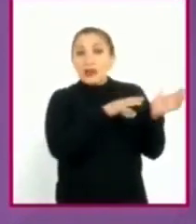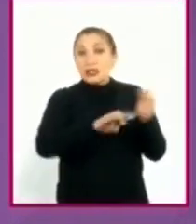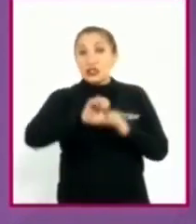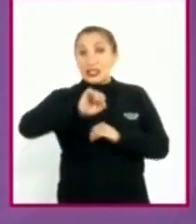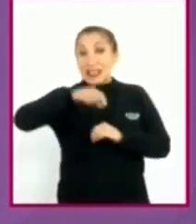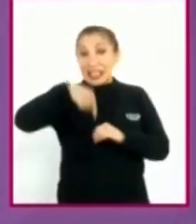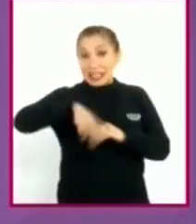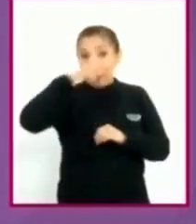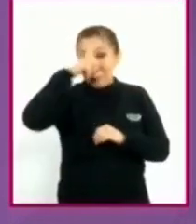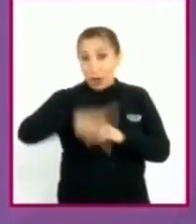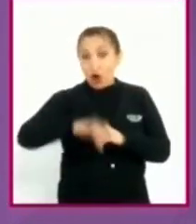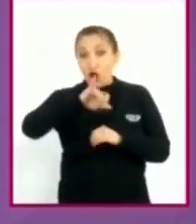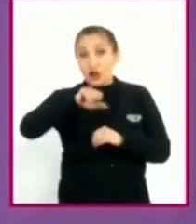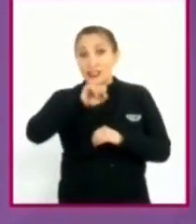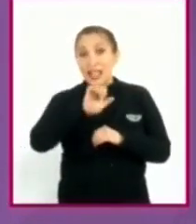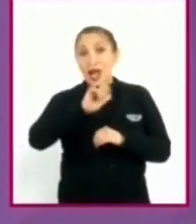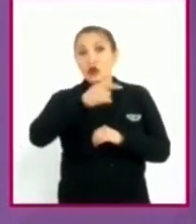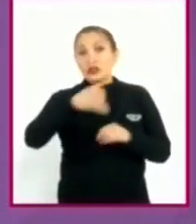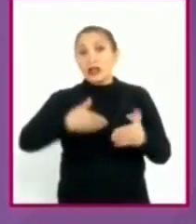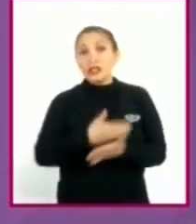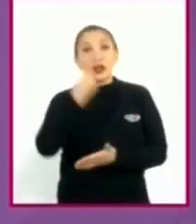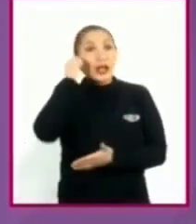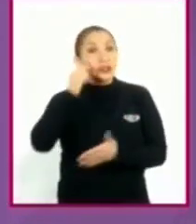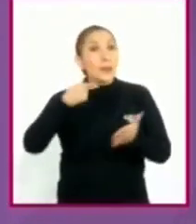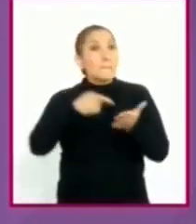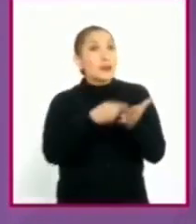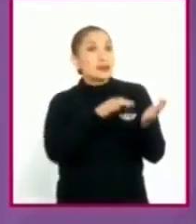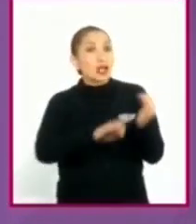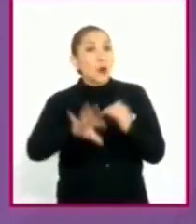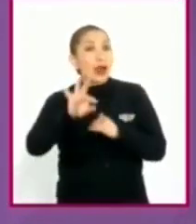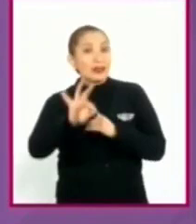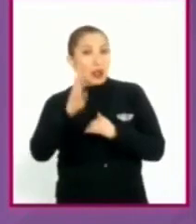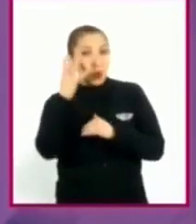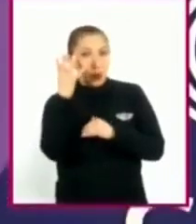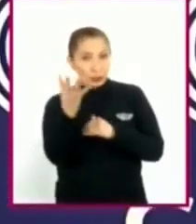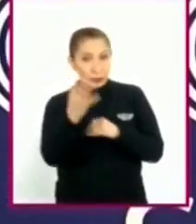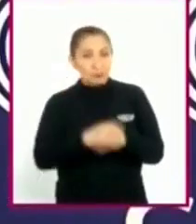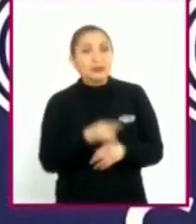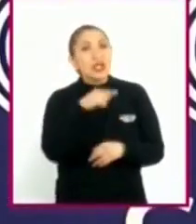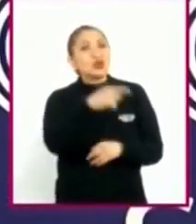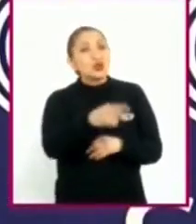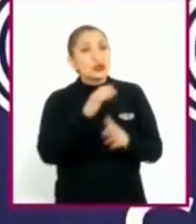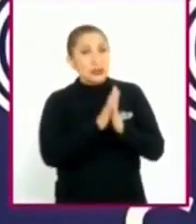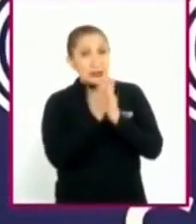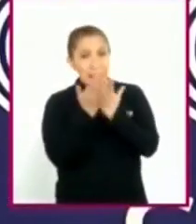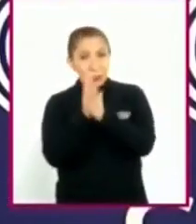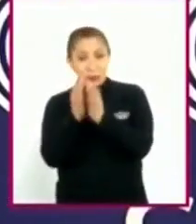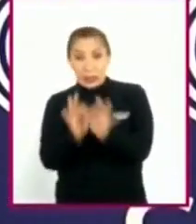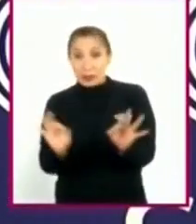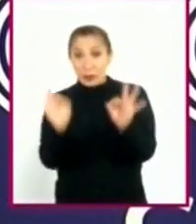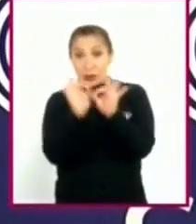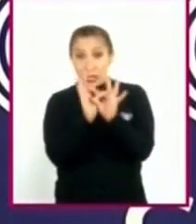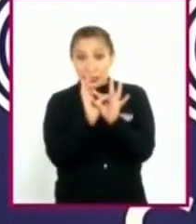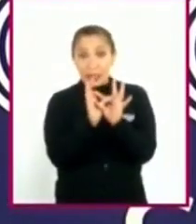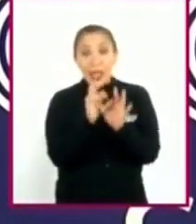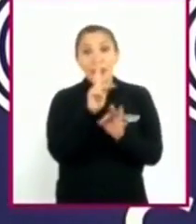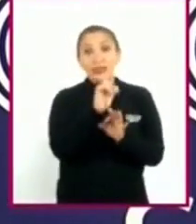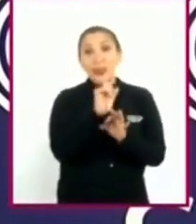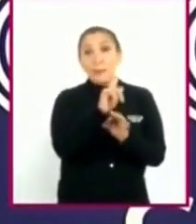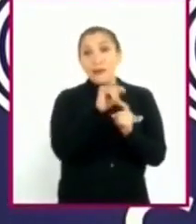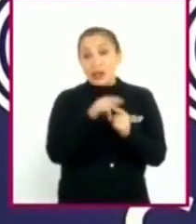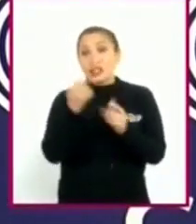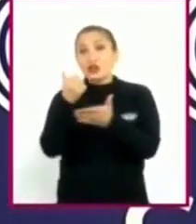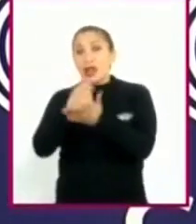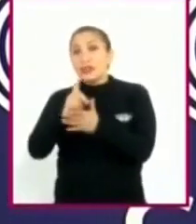México. José Agustín nació en Guerrero en 1944 y sus obras emblemáticas son De Perfil,